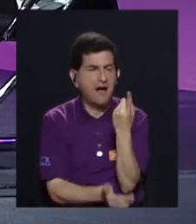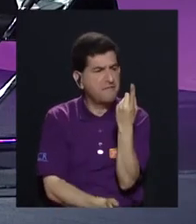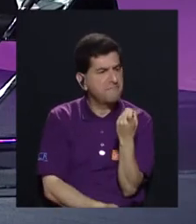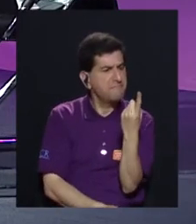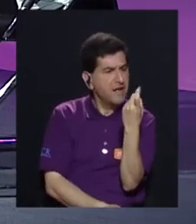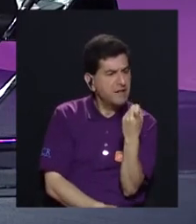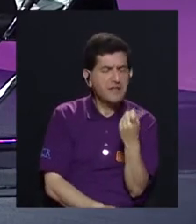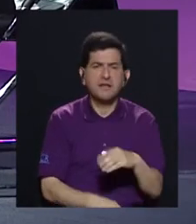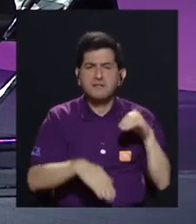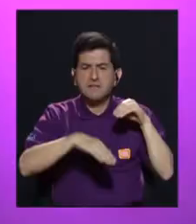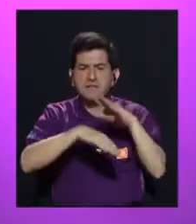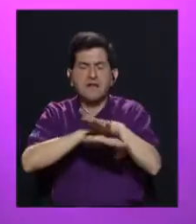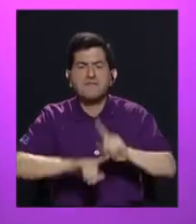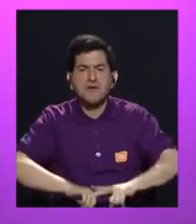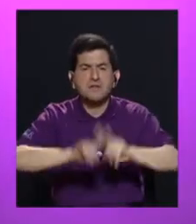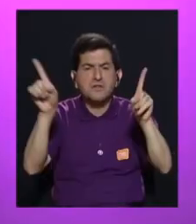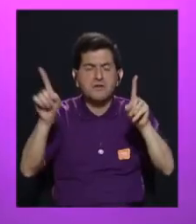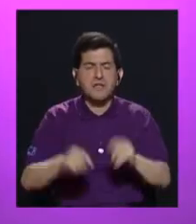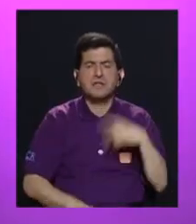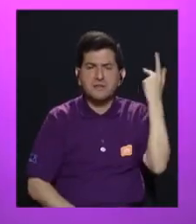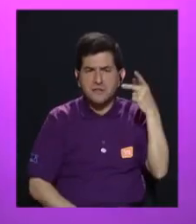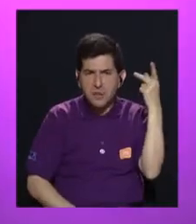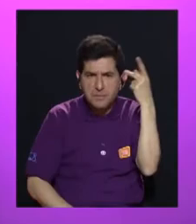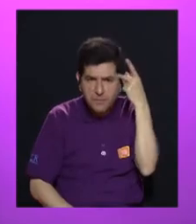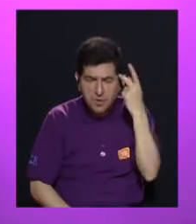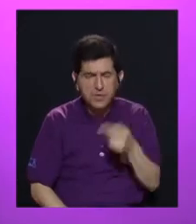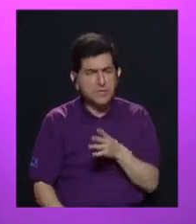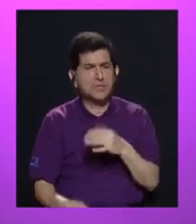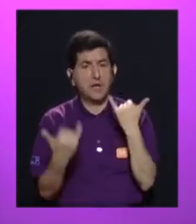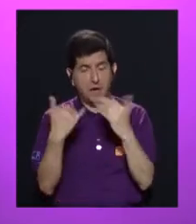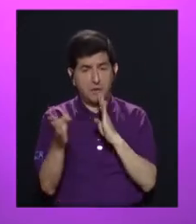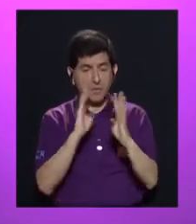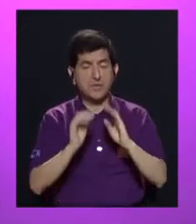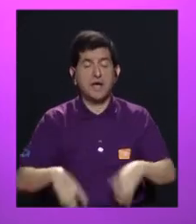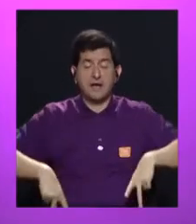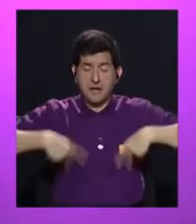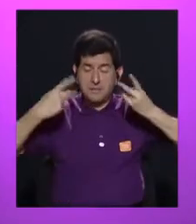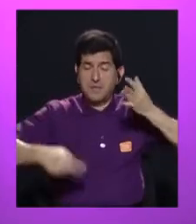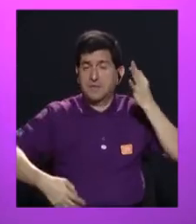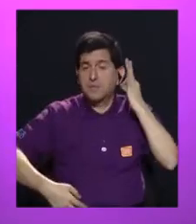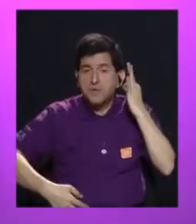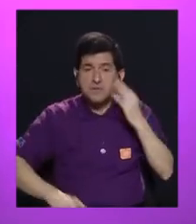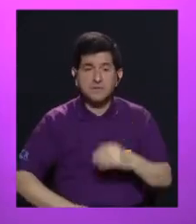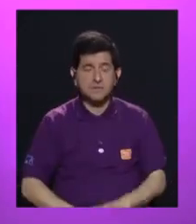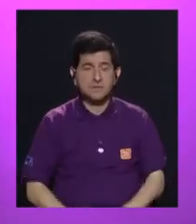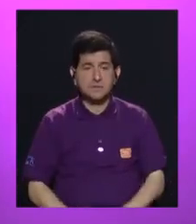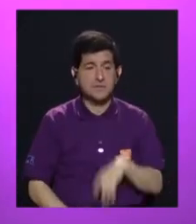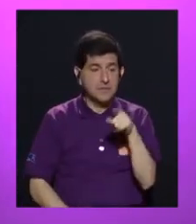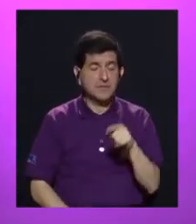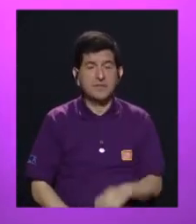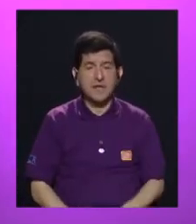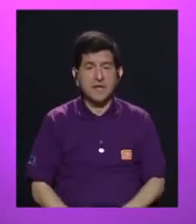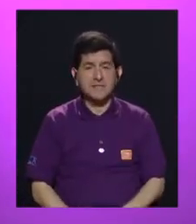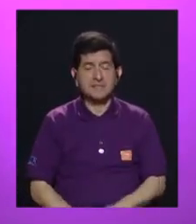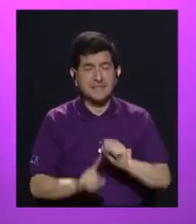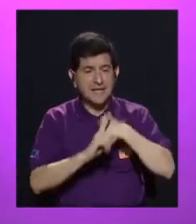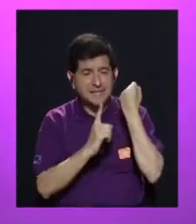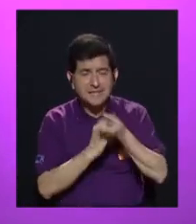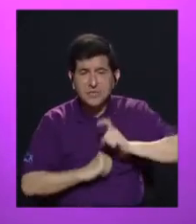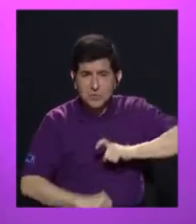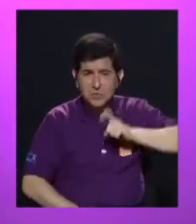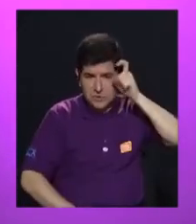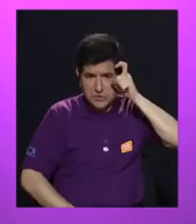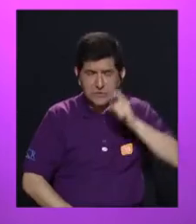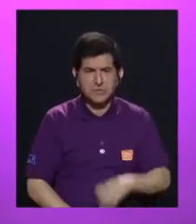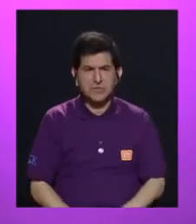sobre el efecto diferencial que tienen muchas políticas como hemos conversado en las vidas de las mujeres sobre ese lente de género que nos permita saber